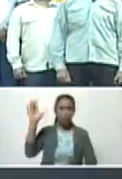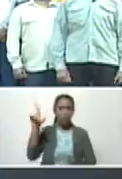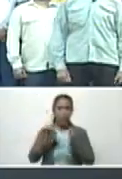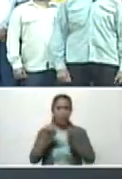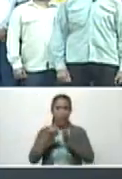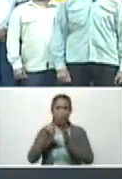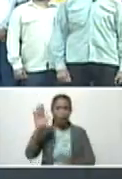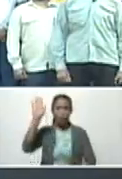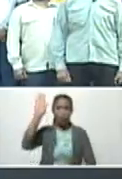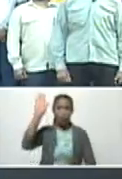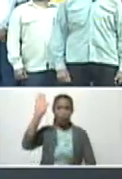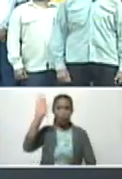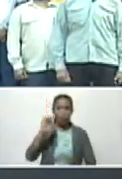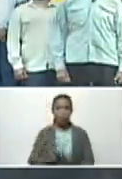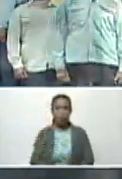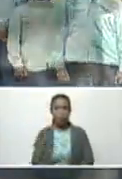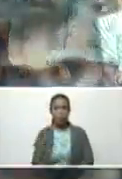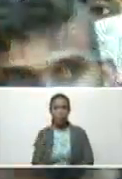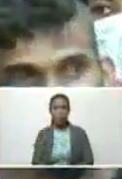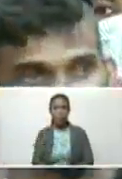liceístas!